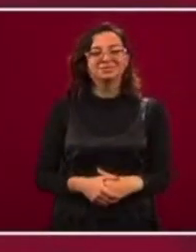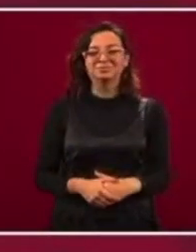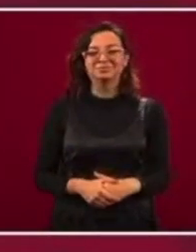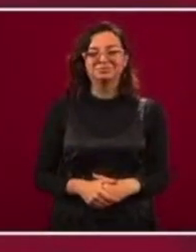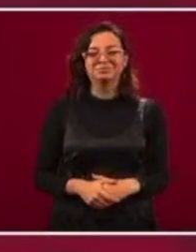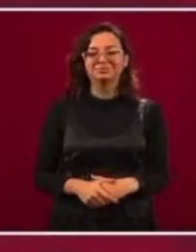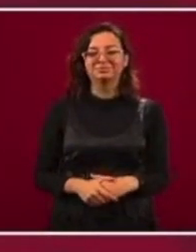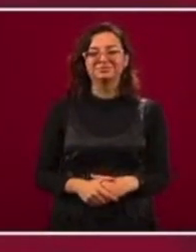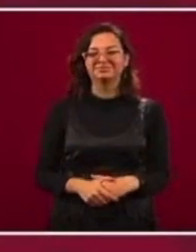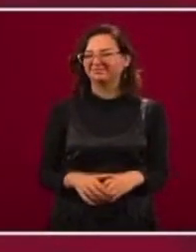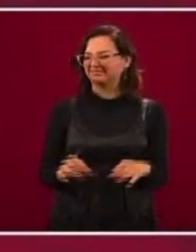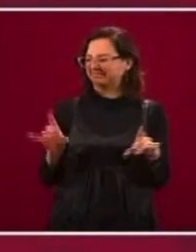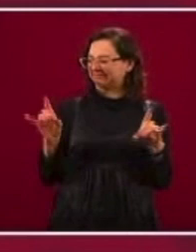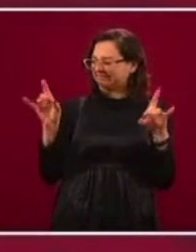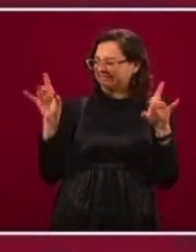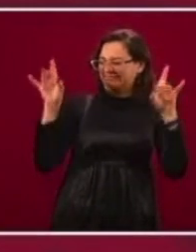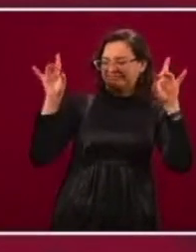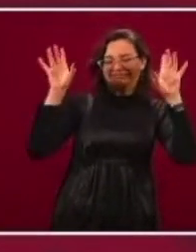no les gusta nada,